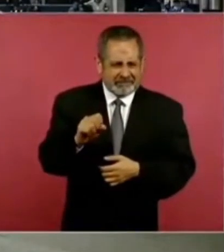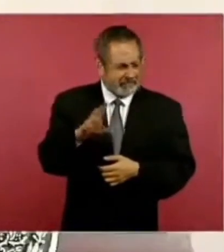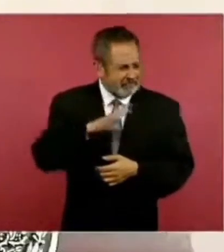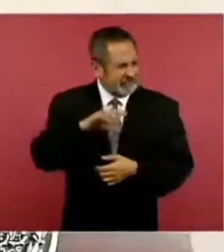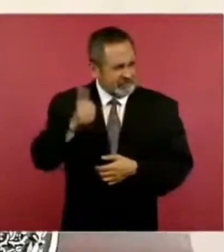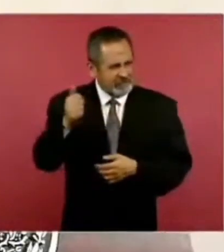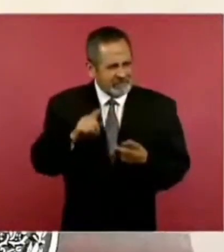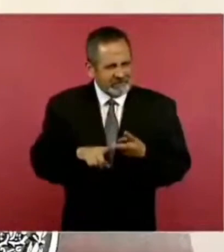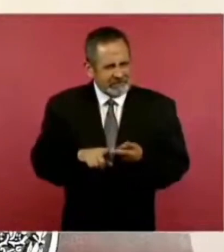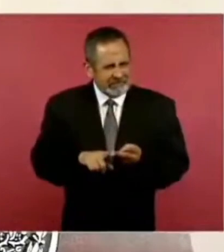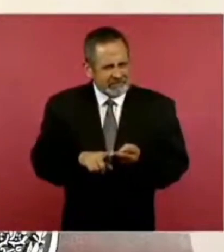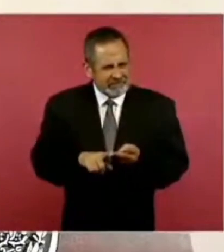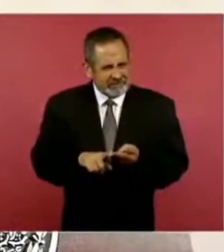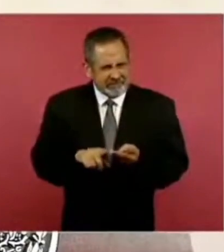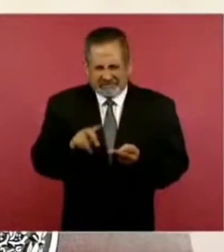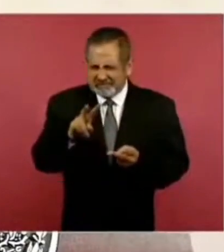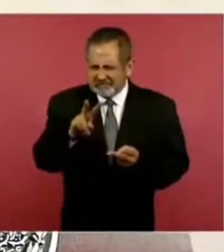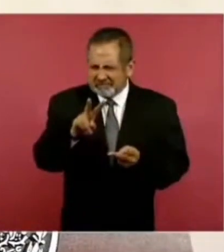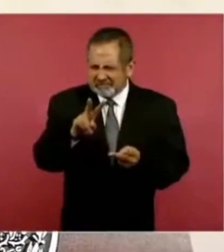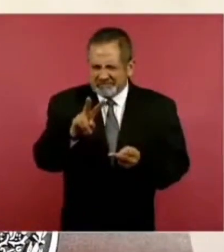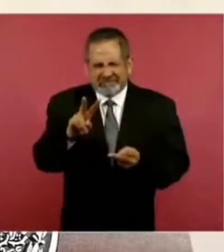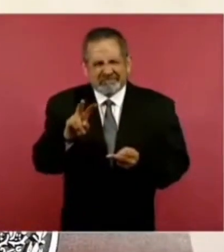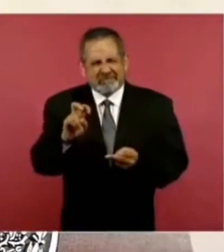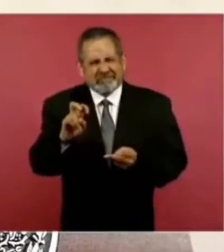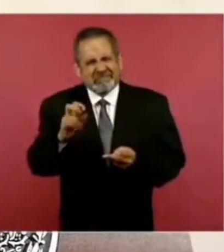trabajadoras de esta empresa,